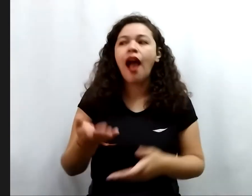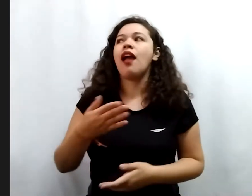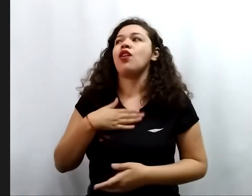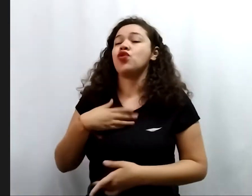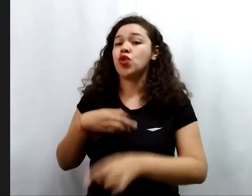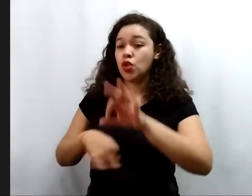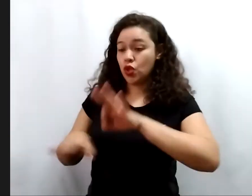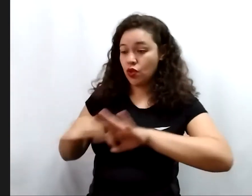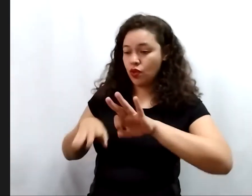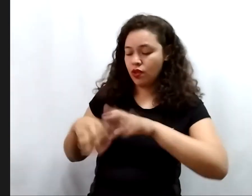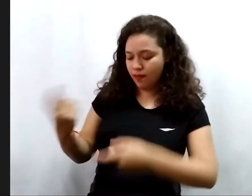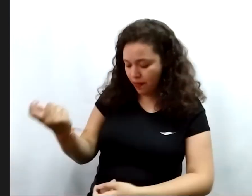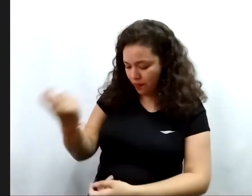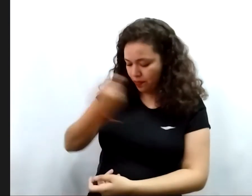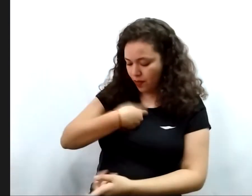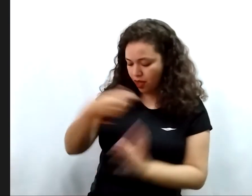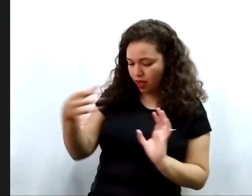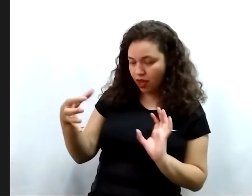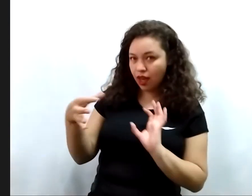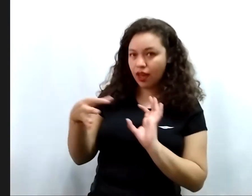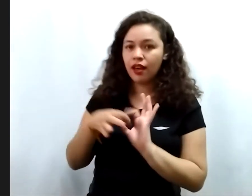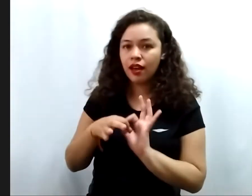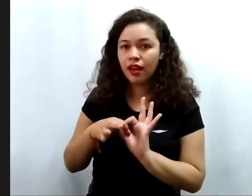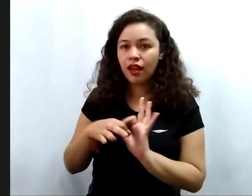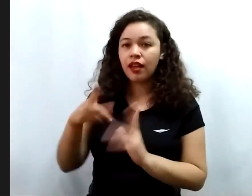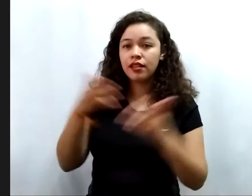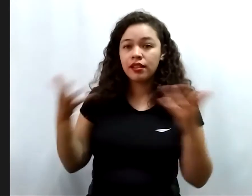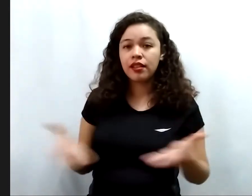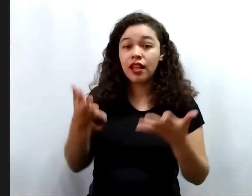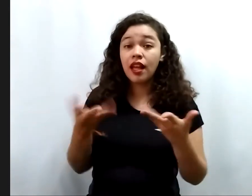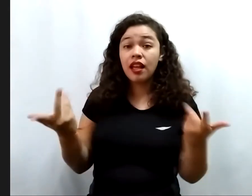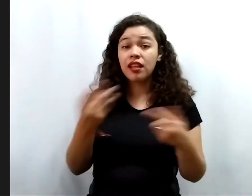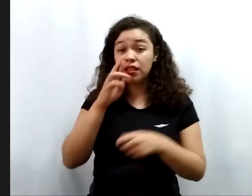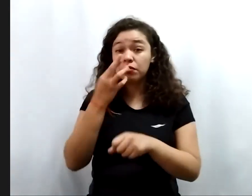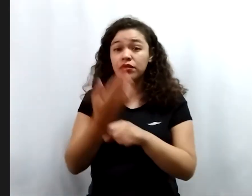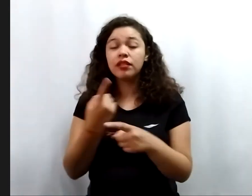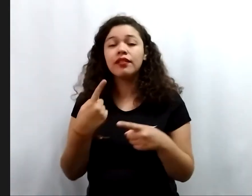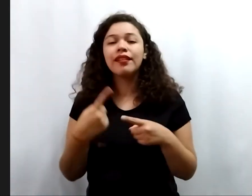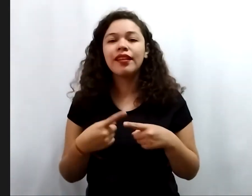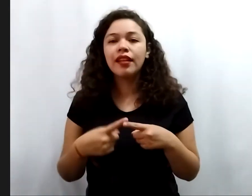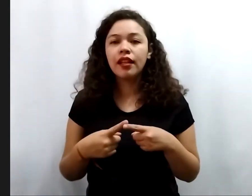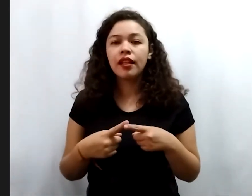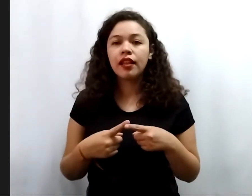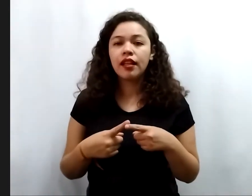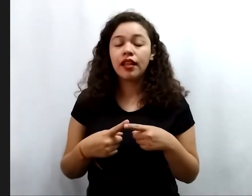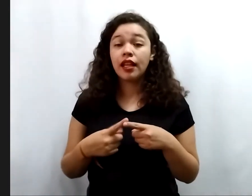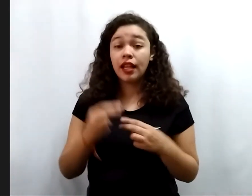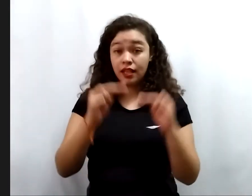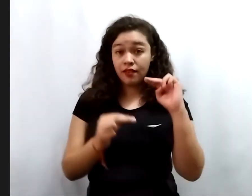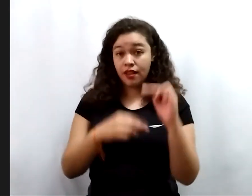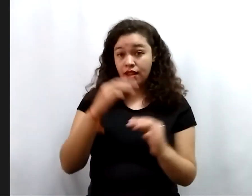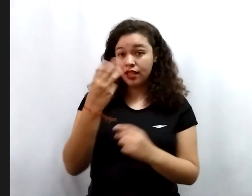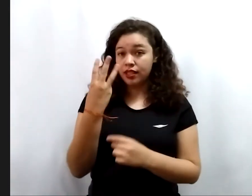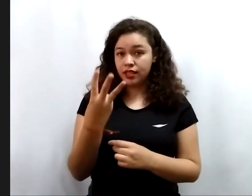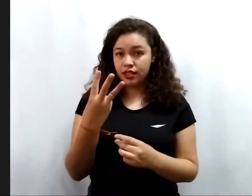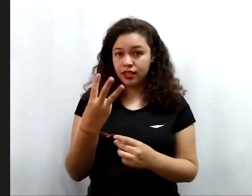Ahí inicia la parte motivacional. ¿Y quién la hace? Acuérdate que hay tres niveles, que son